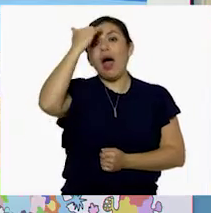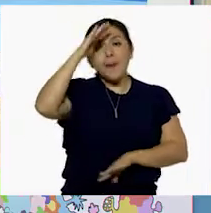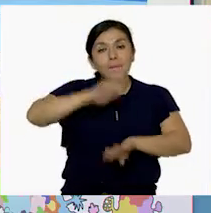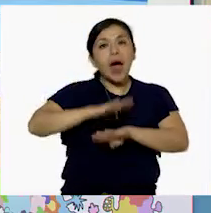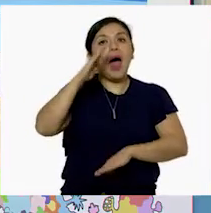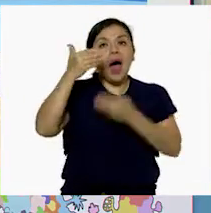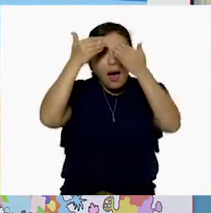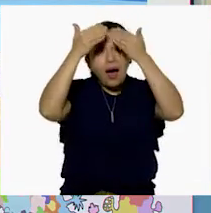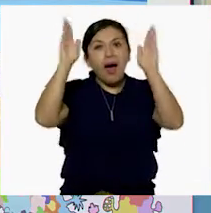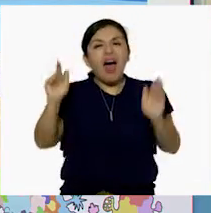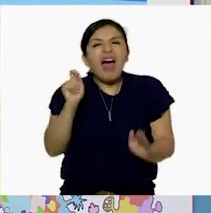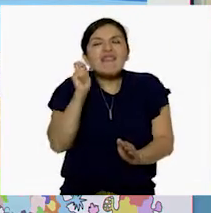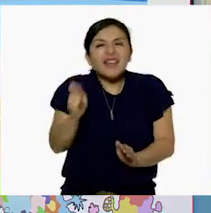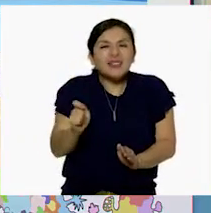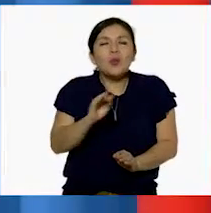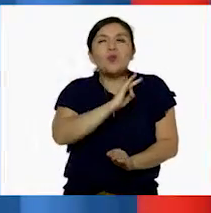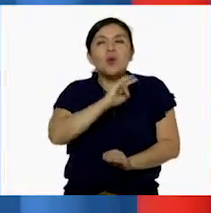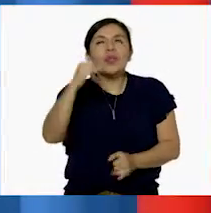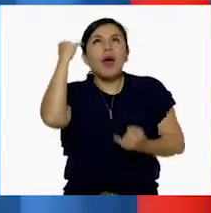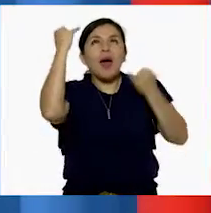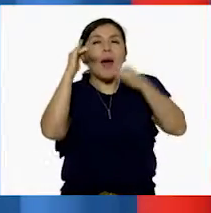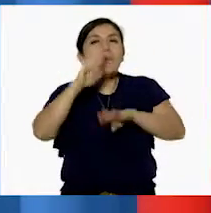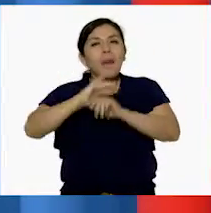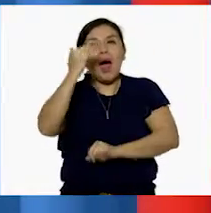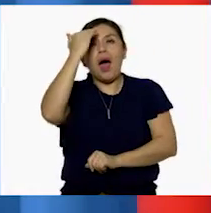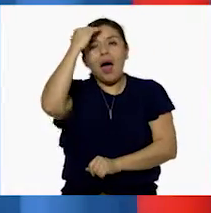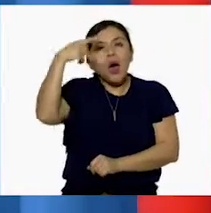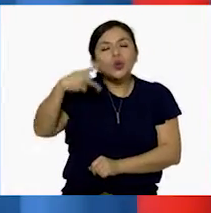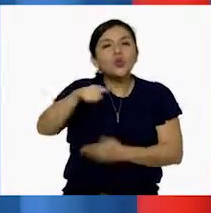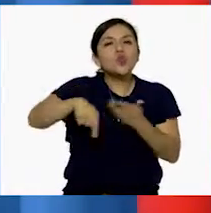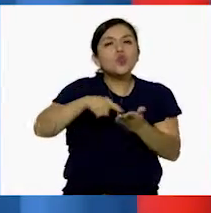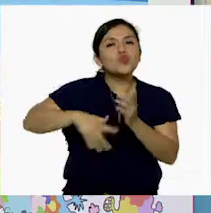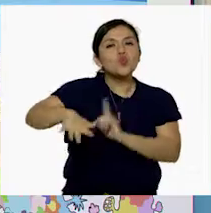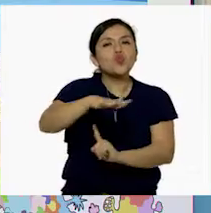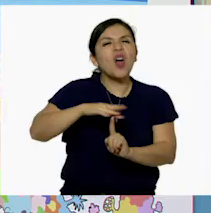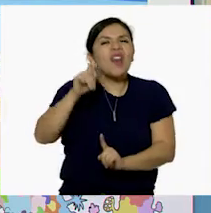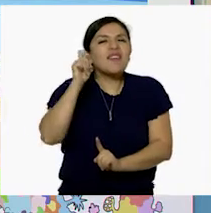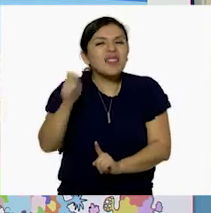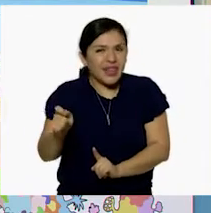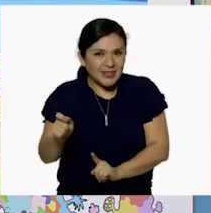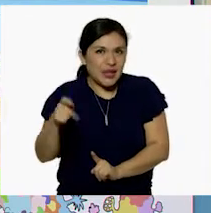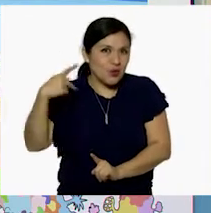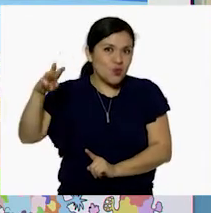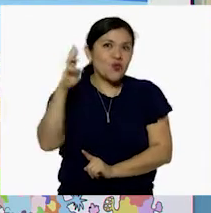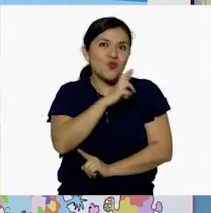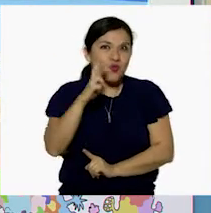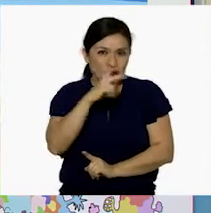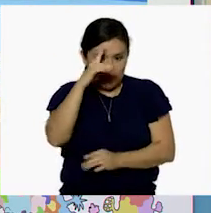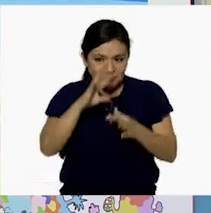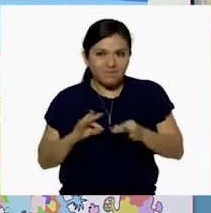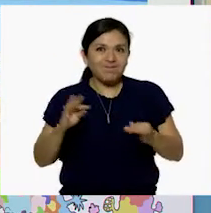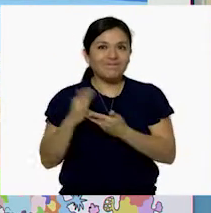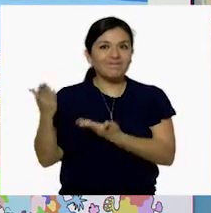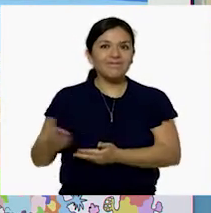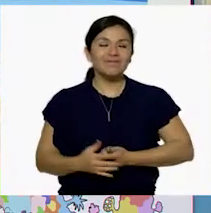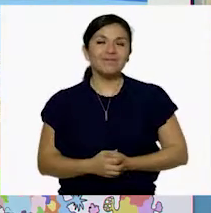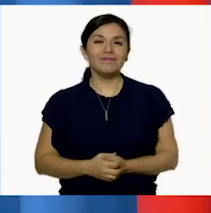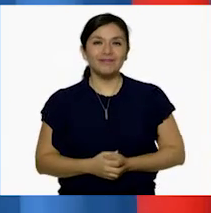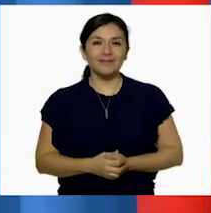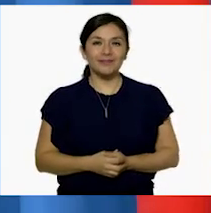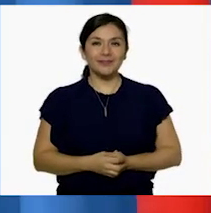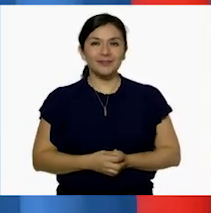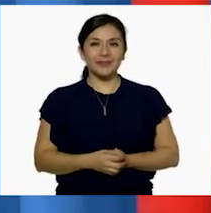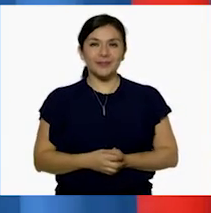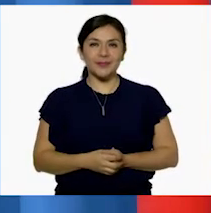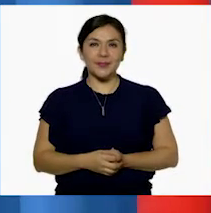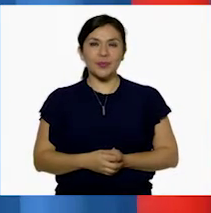de su significado nos permitirá conocer con mayor profundidad el mundo descrito en el cuento que acabamos de